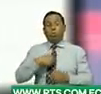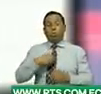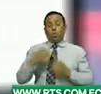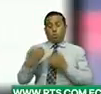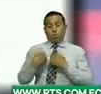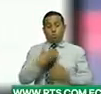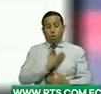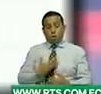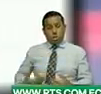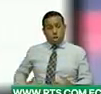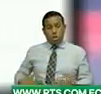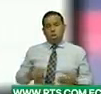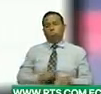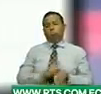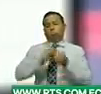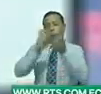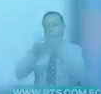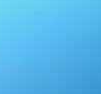próximo periodo.